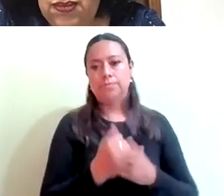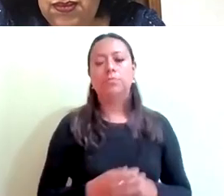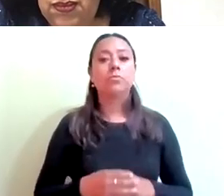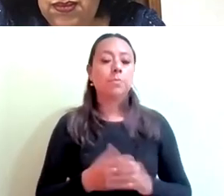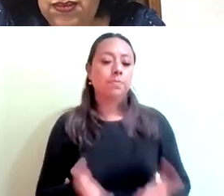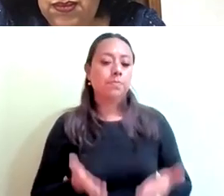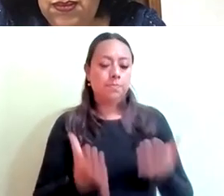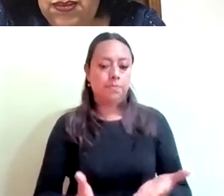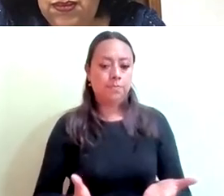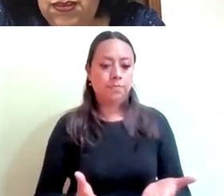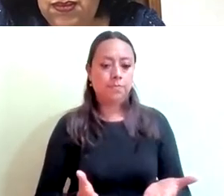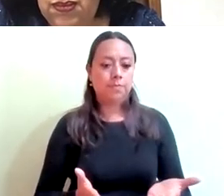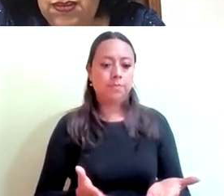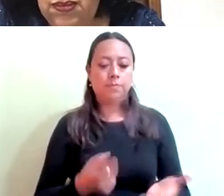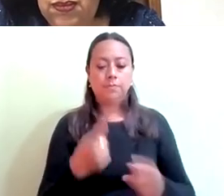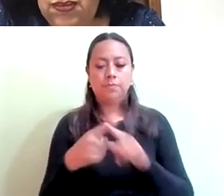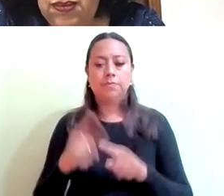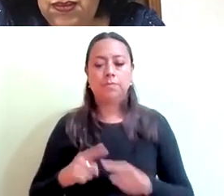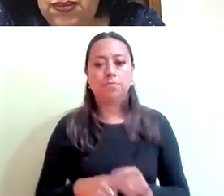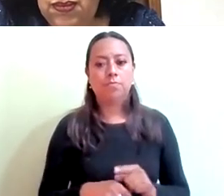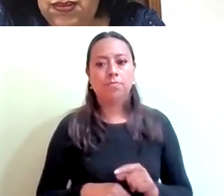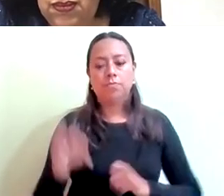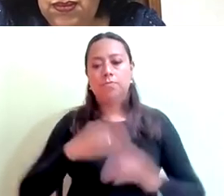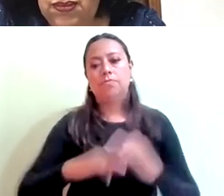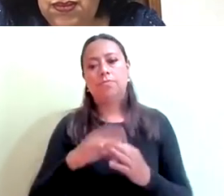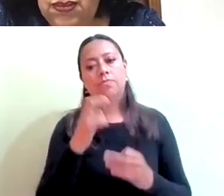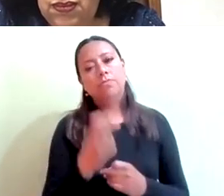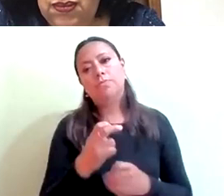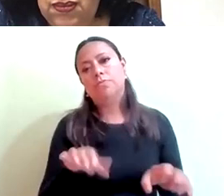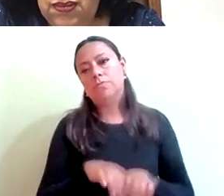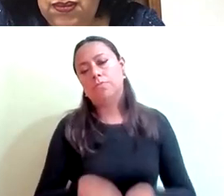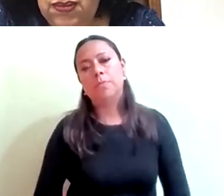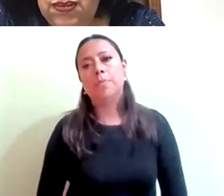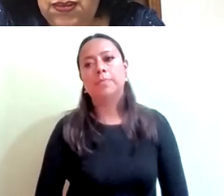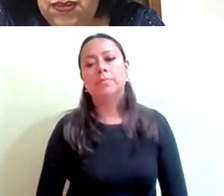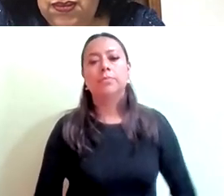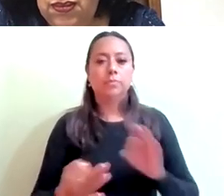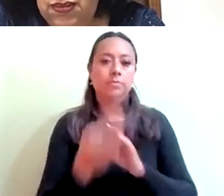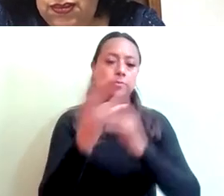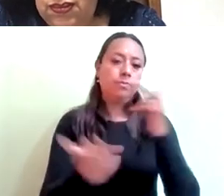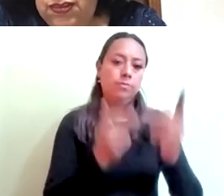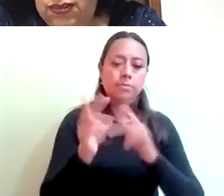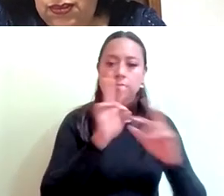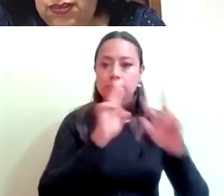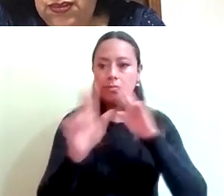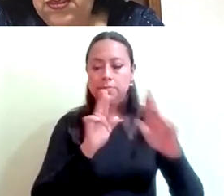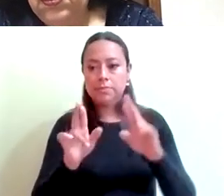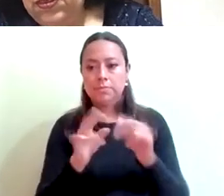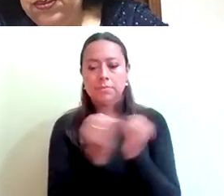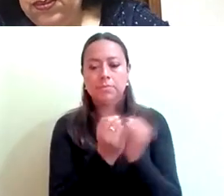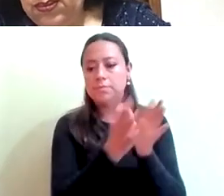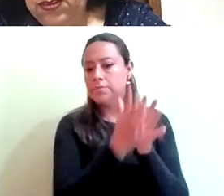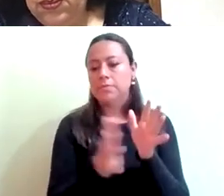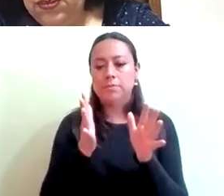al respecto. Se prevén disposiciones al respecto de rendición de cuentas y del periodo